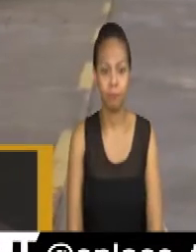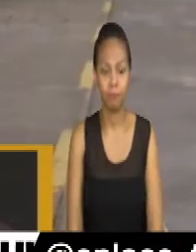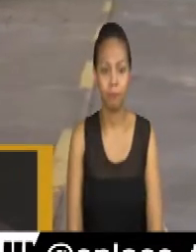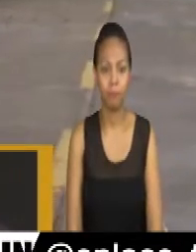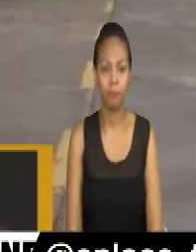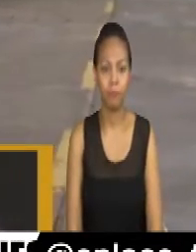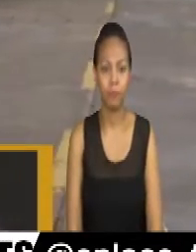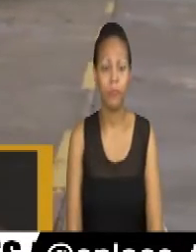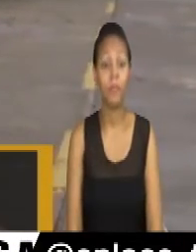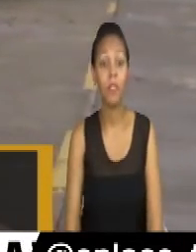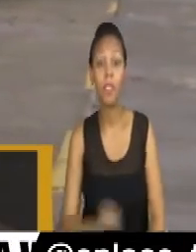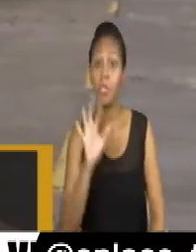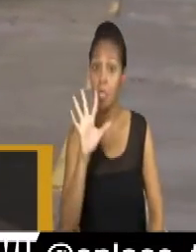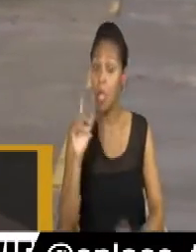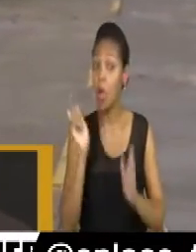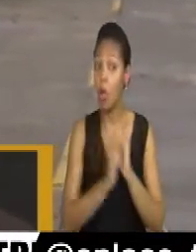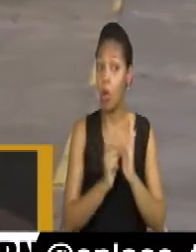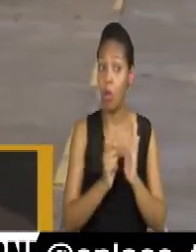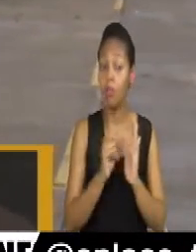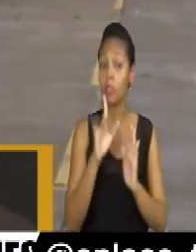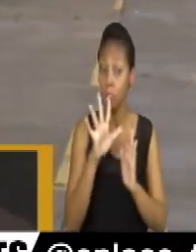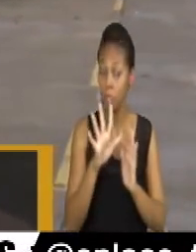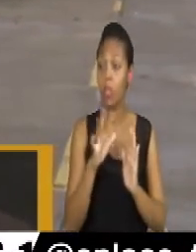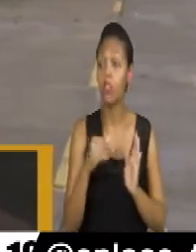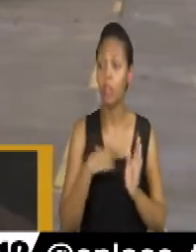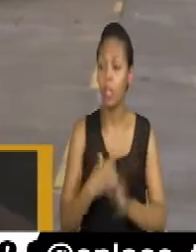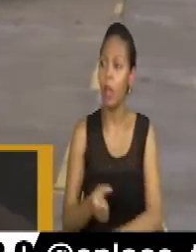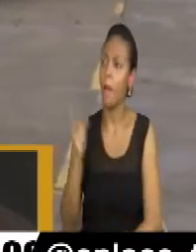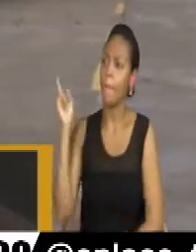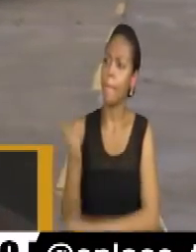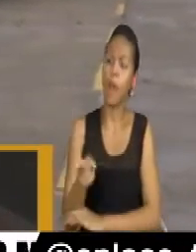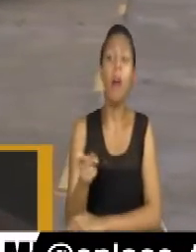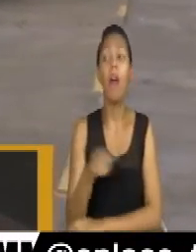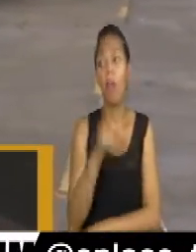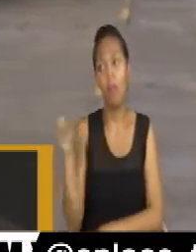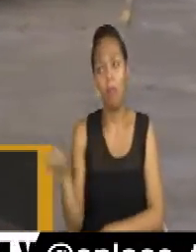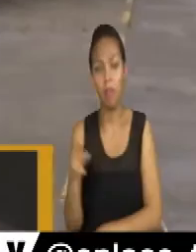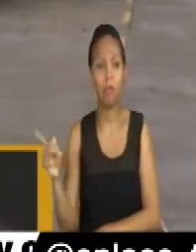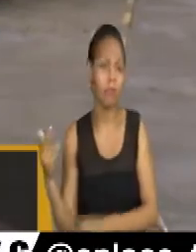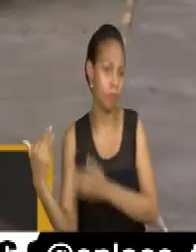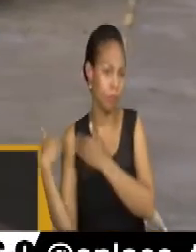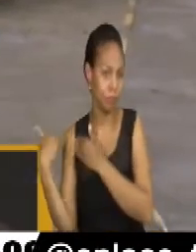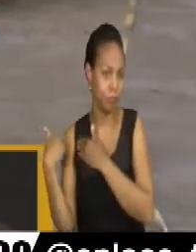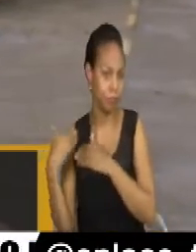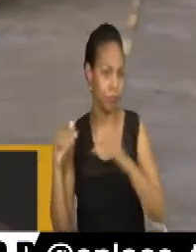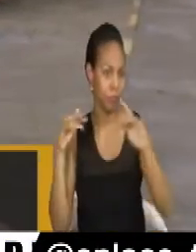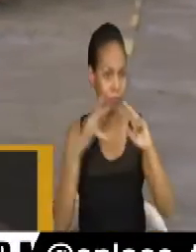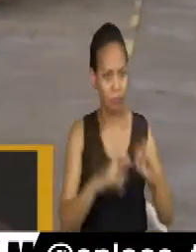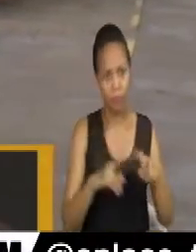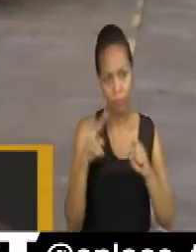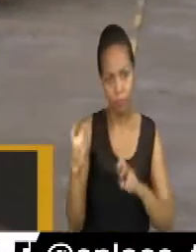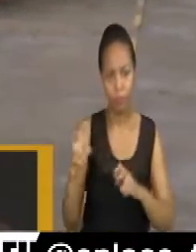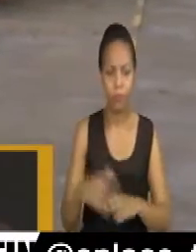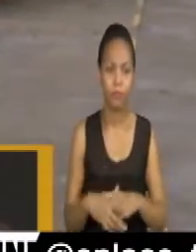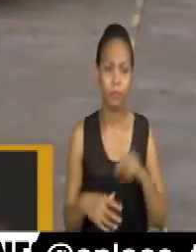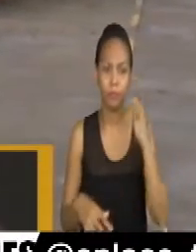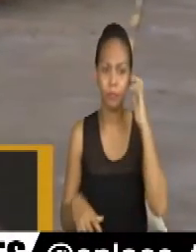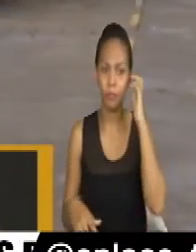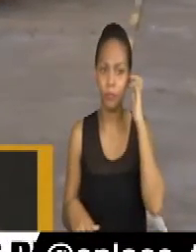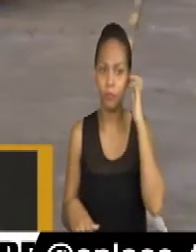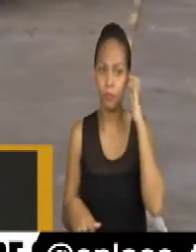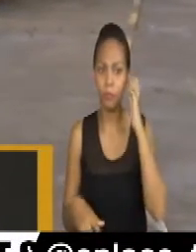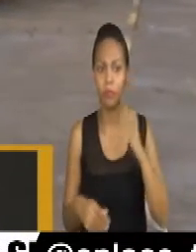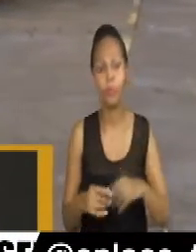5 denuncias formales ante las autoridades correspondientes y 20 que la gente no